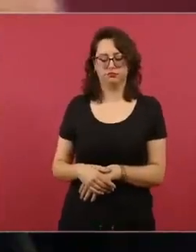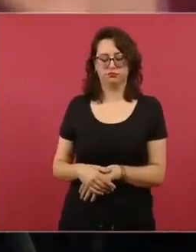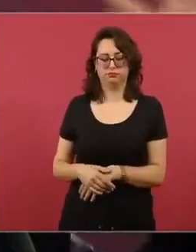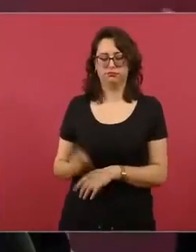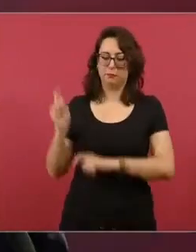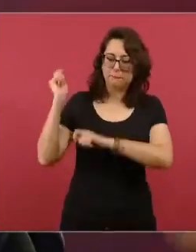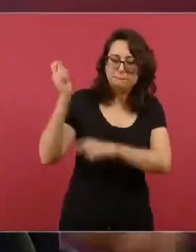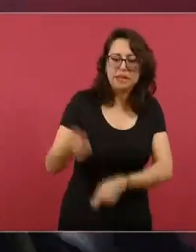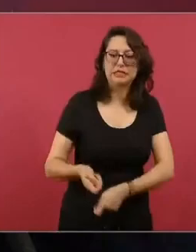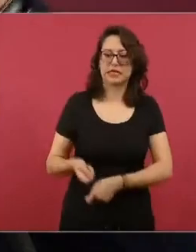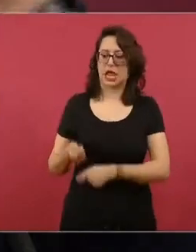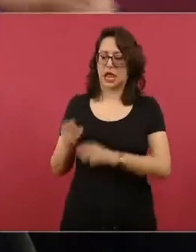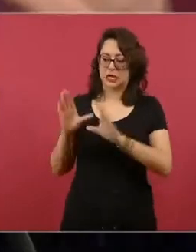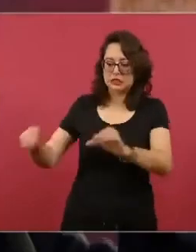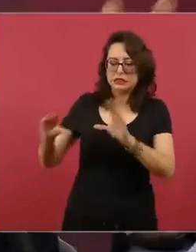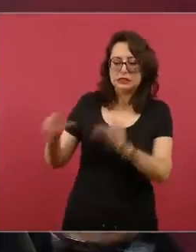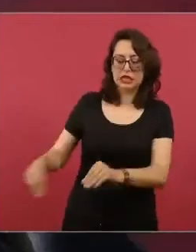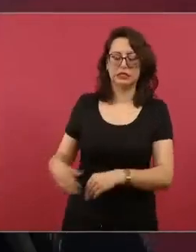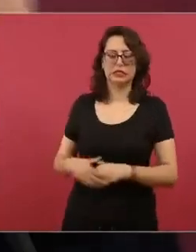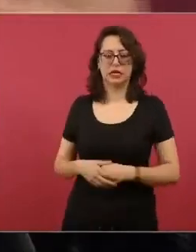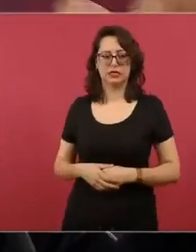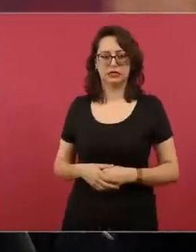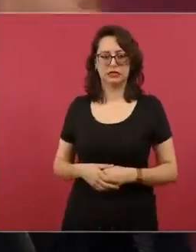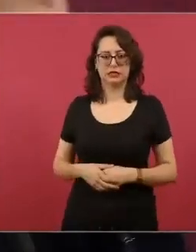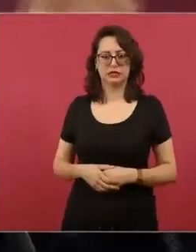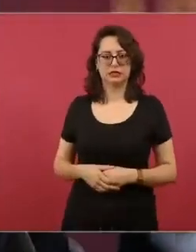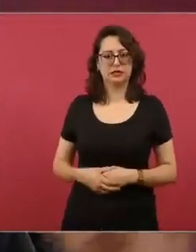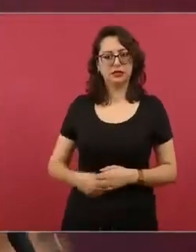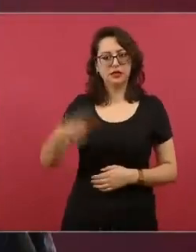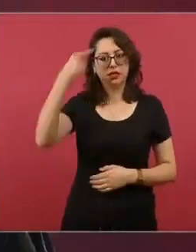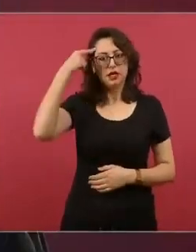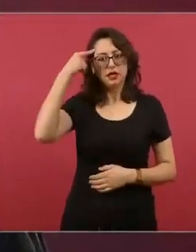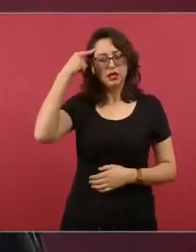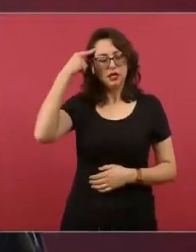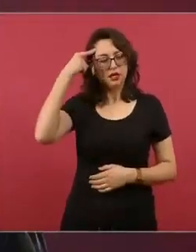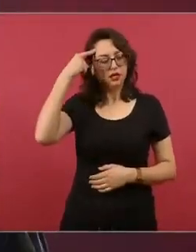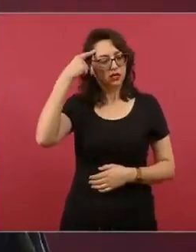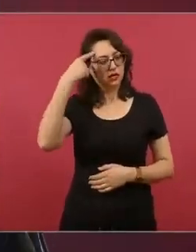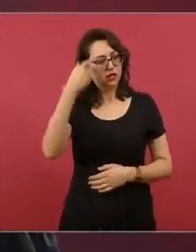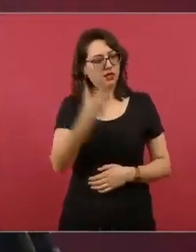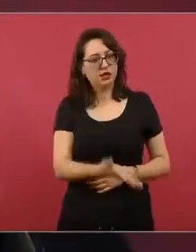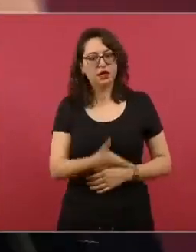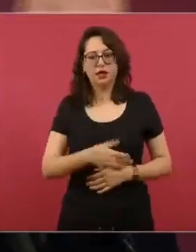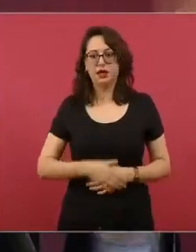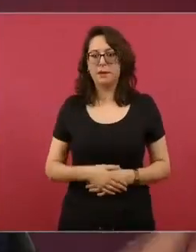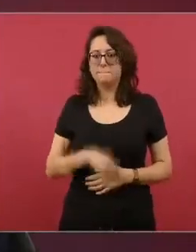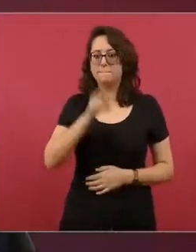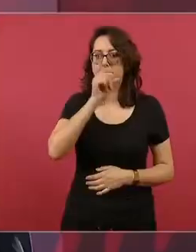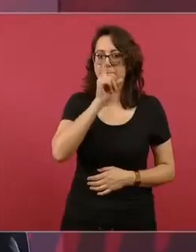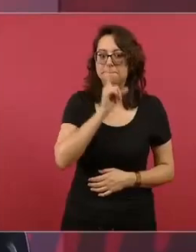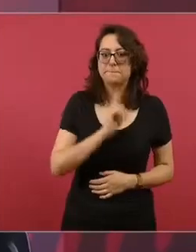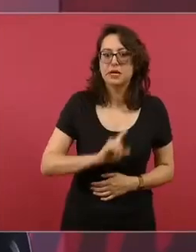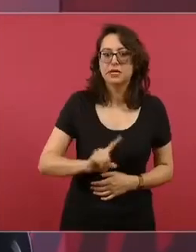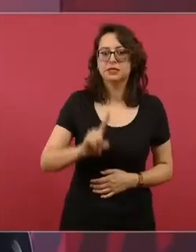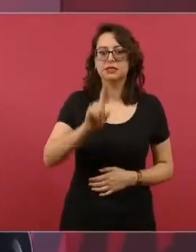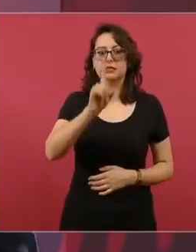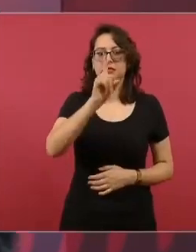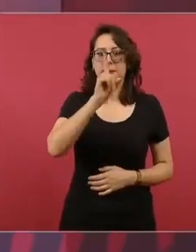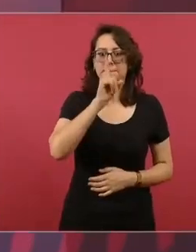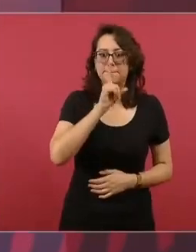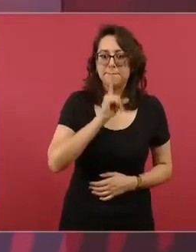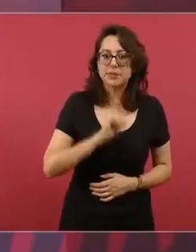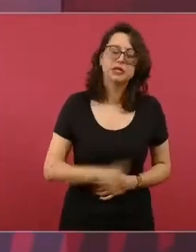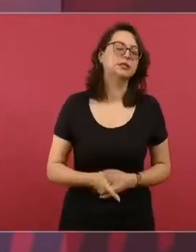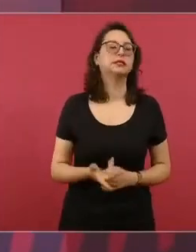Y así, con todos esos sofismas, con todas esas mentiras,